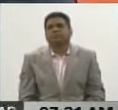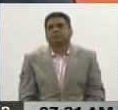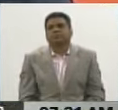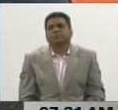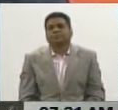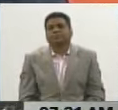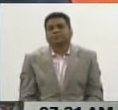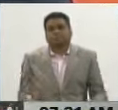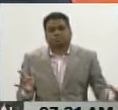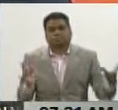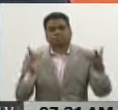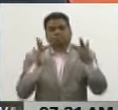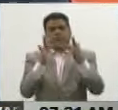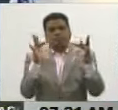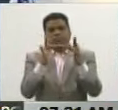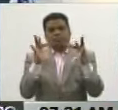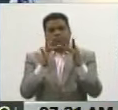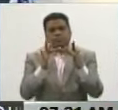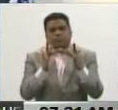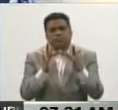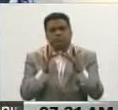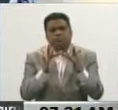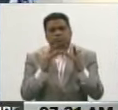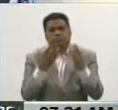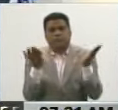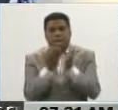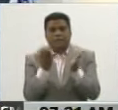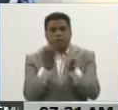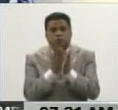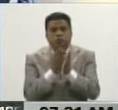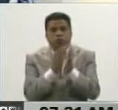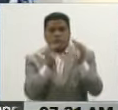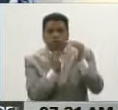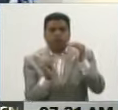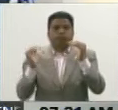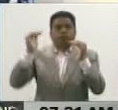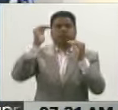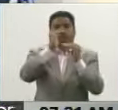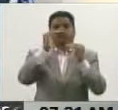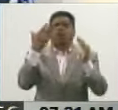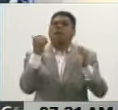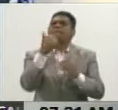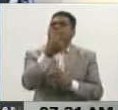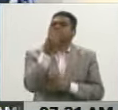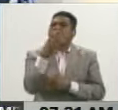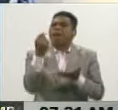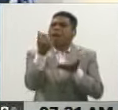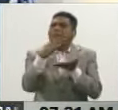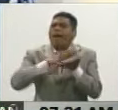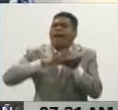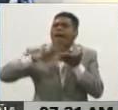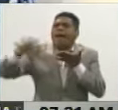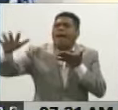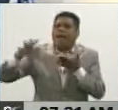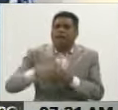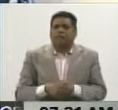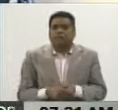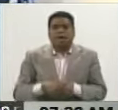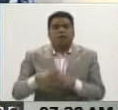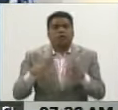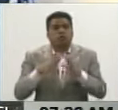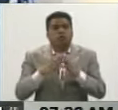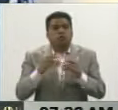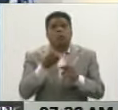vinculando estudios de posgrado que son gratuitos, que permiten fortalecer la preparación de los docentes de este